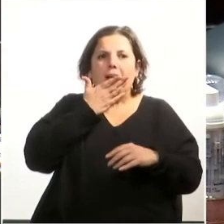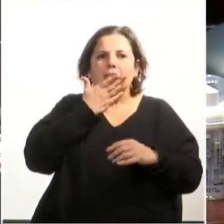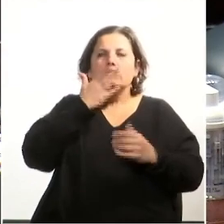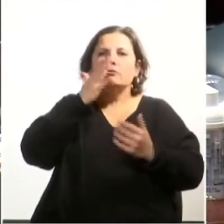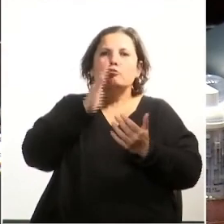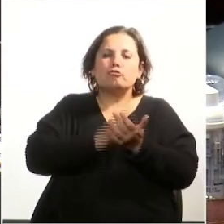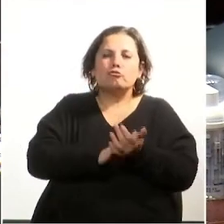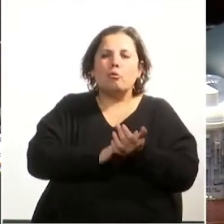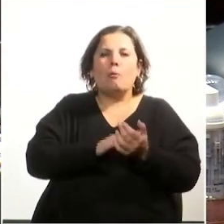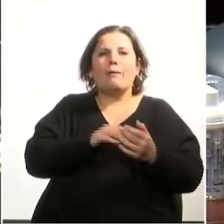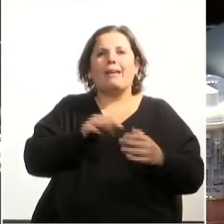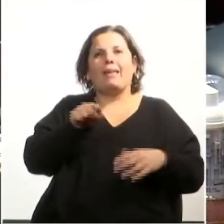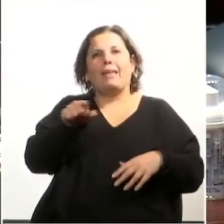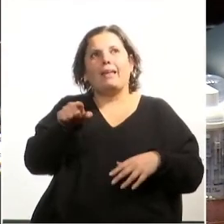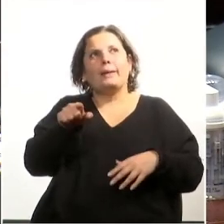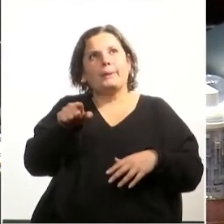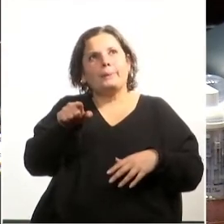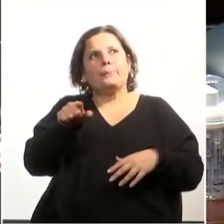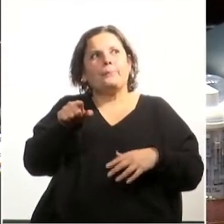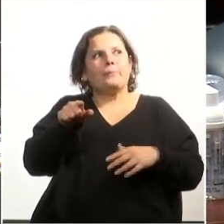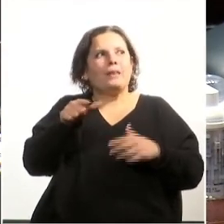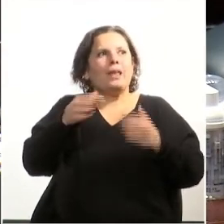la